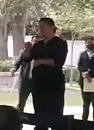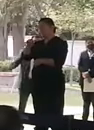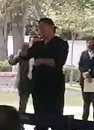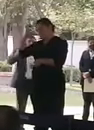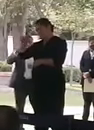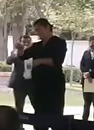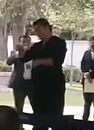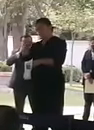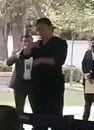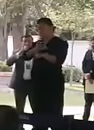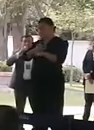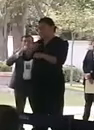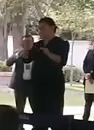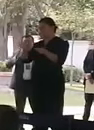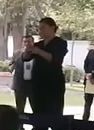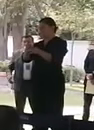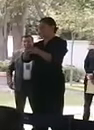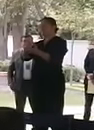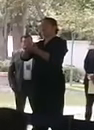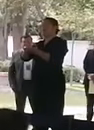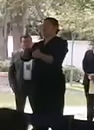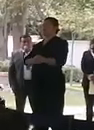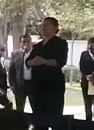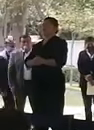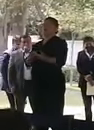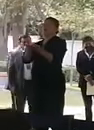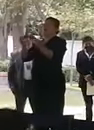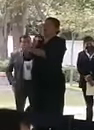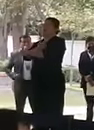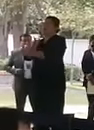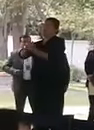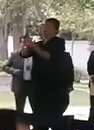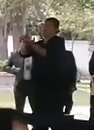Pues compañeros, muchísimas gracias a nombre del gobierno del estado que